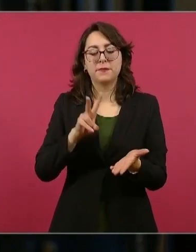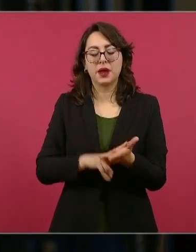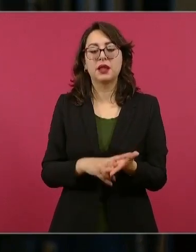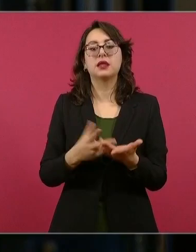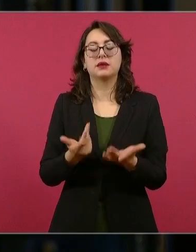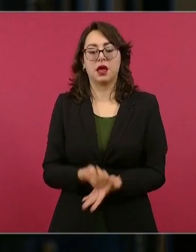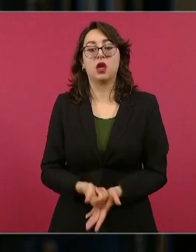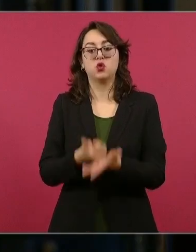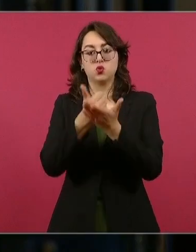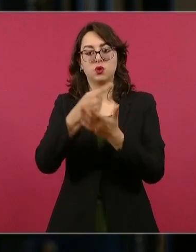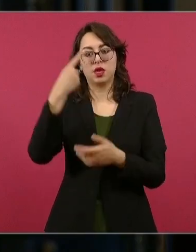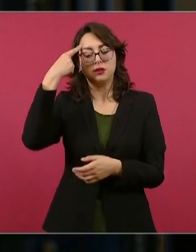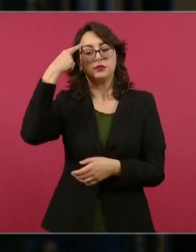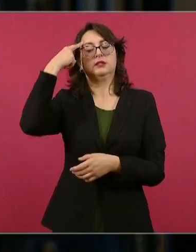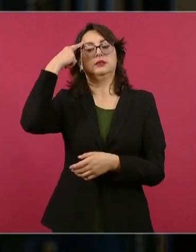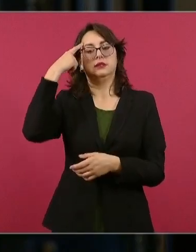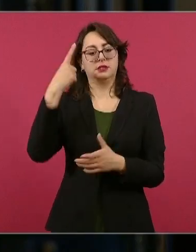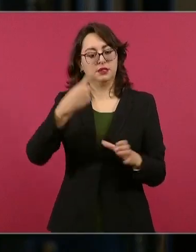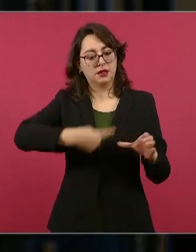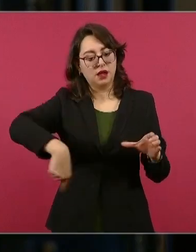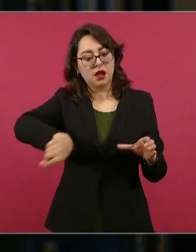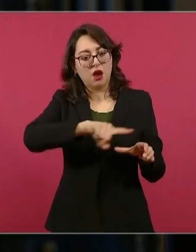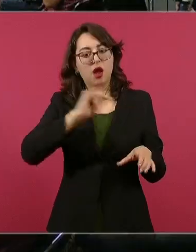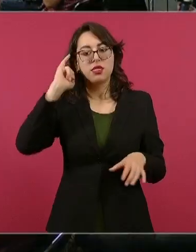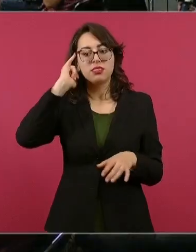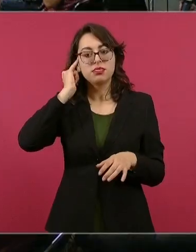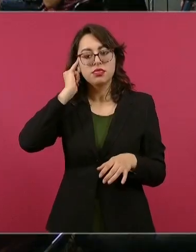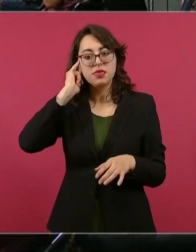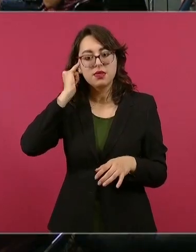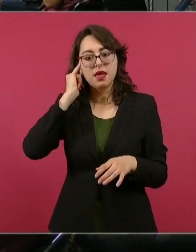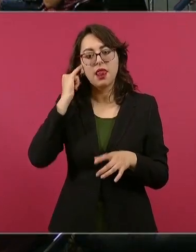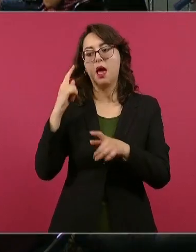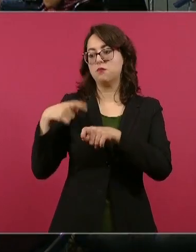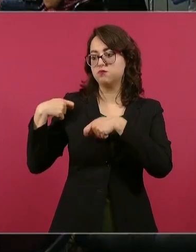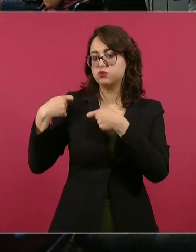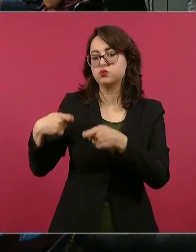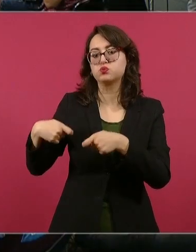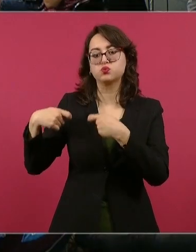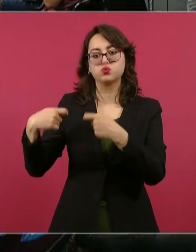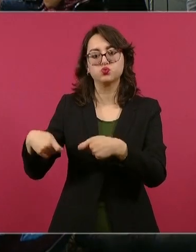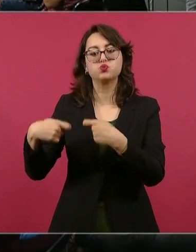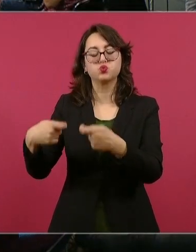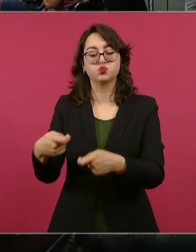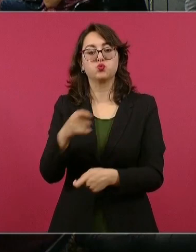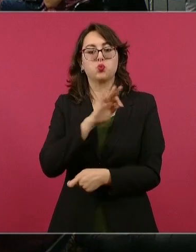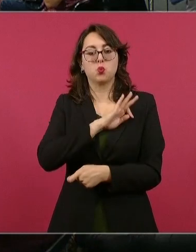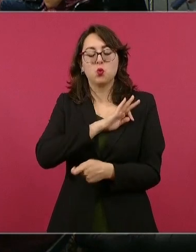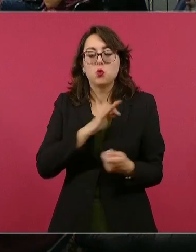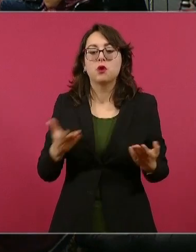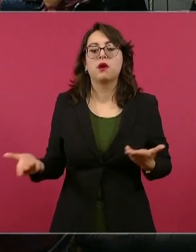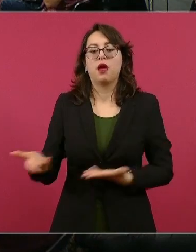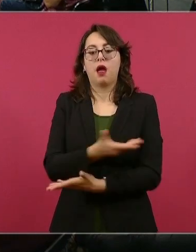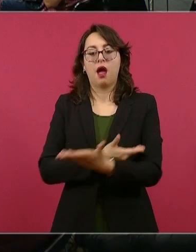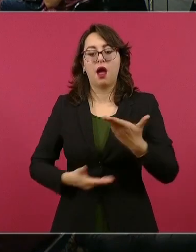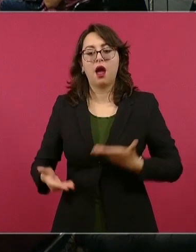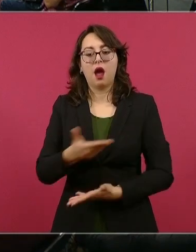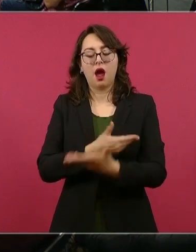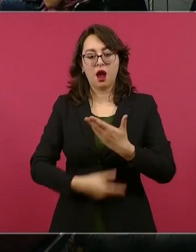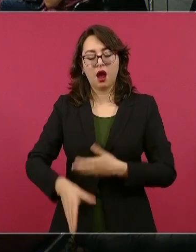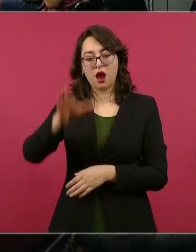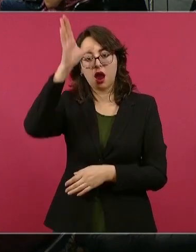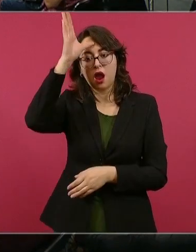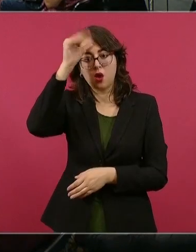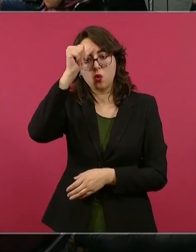especialistas, guardianes del conocimiento, médicos tradicionales, para poder ponernos de acuerdo y acabar con